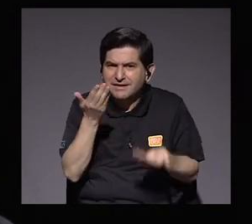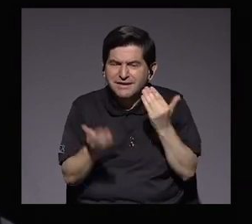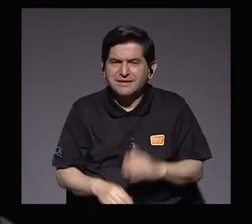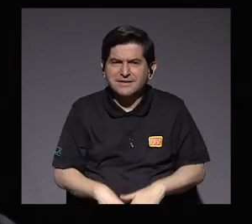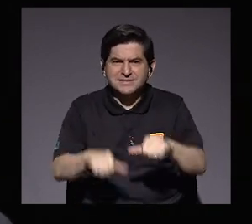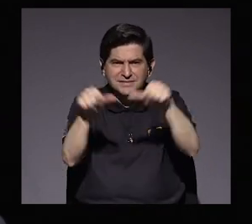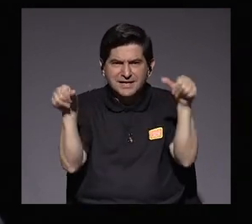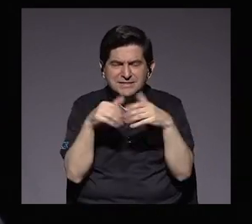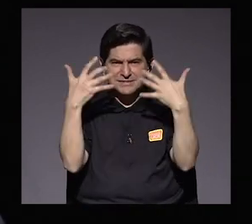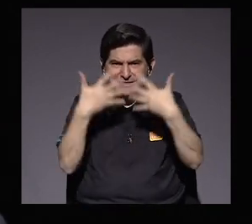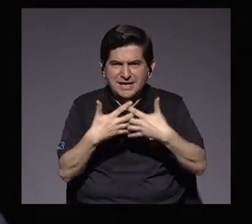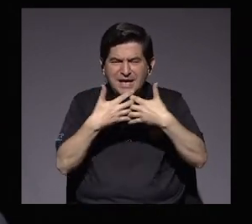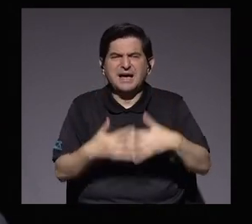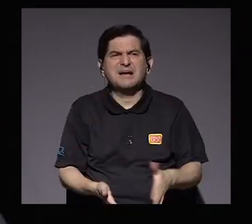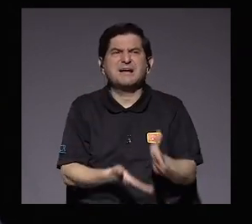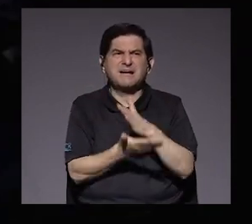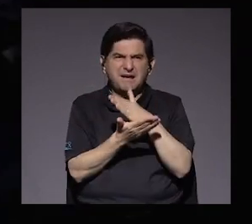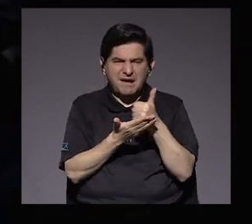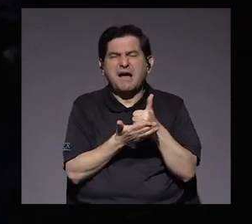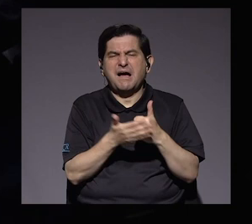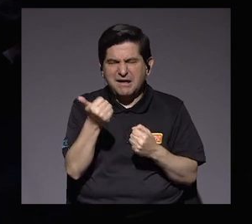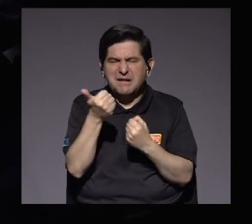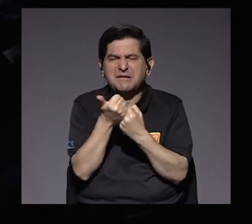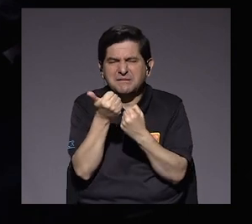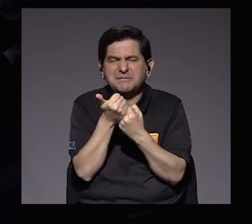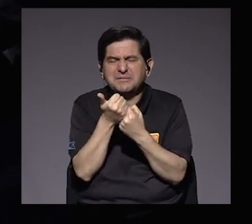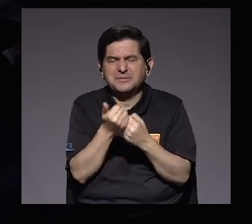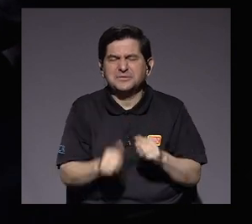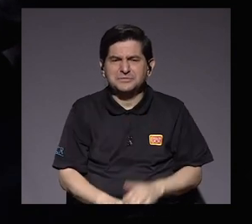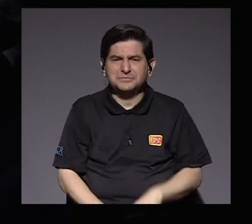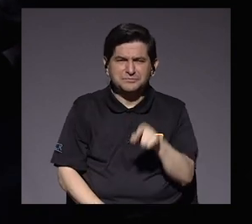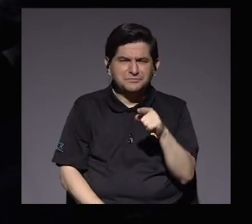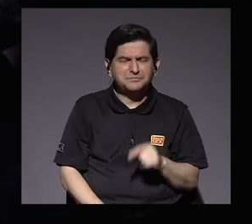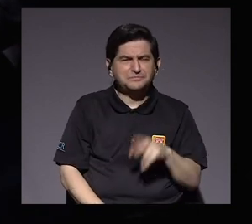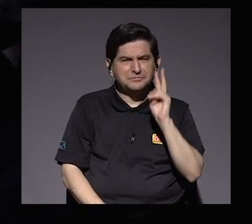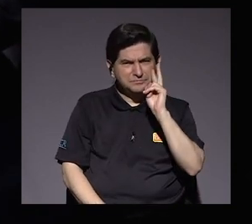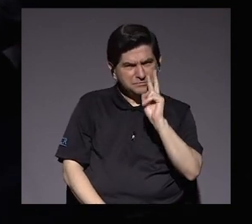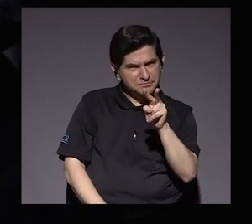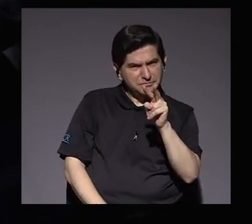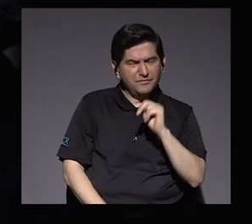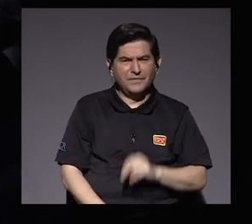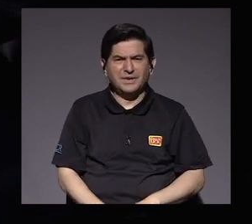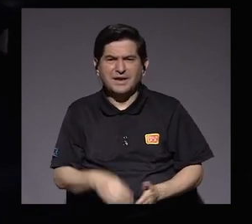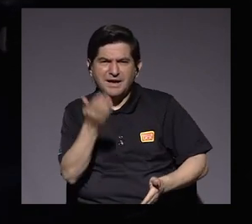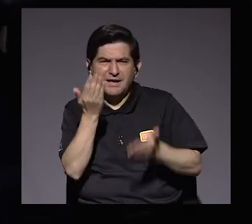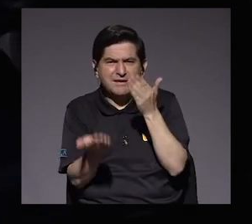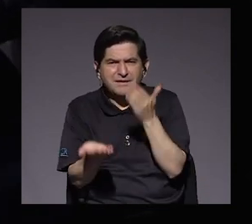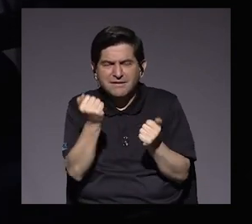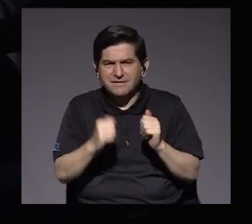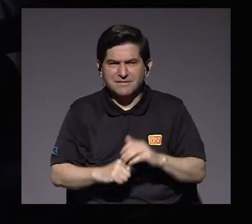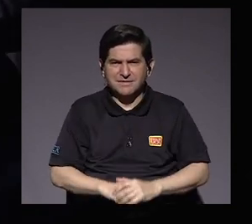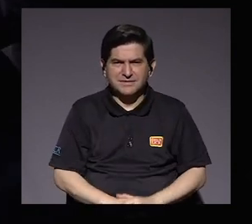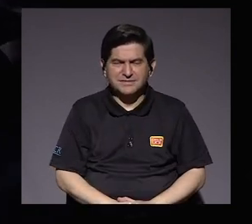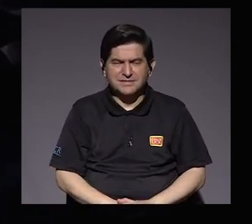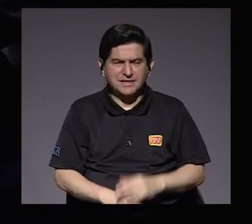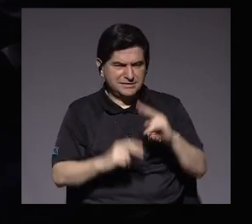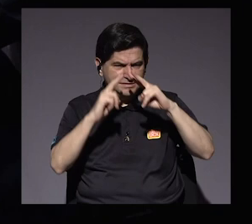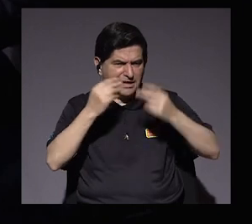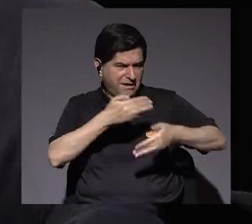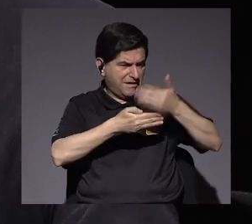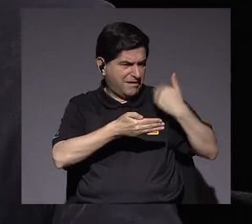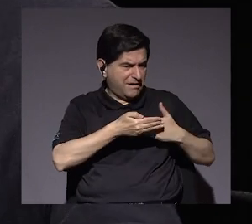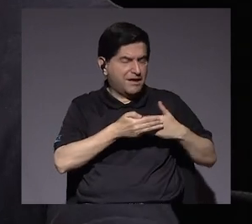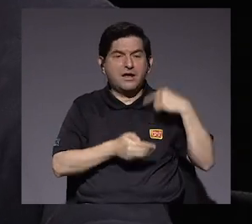en sectores empresariales. Tenía claramente algún nivel de credibilidad. Si lo ves, Marlon, un poco haciéndolo en